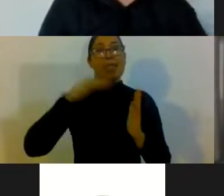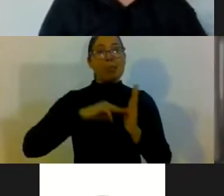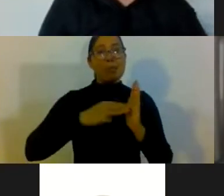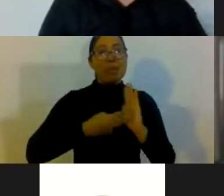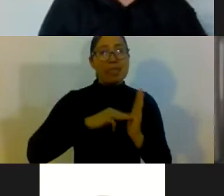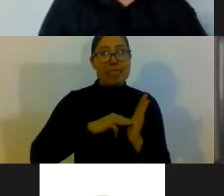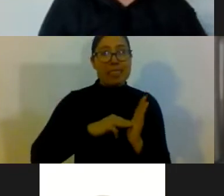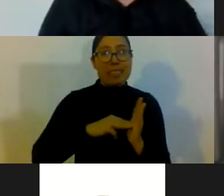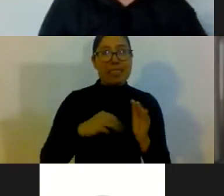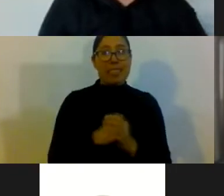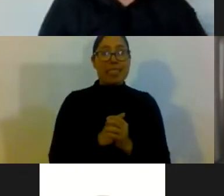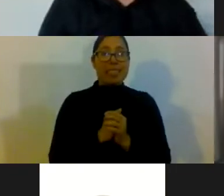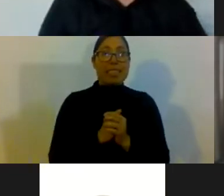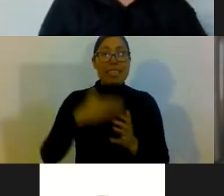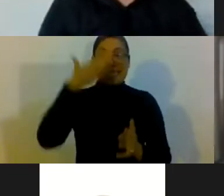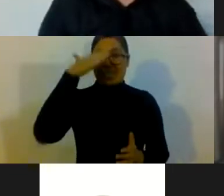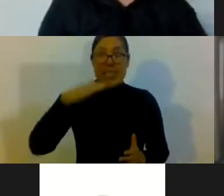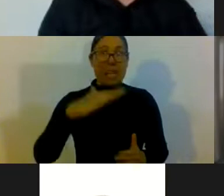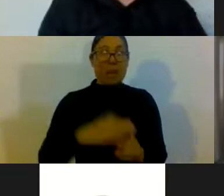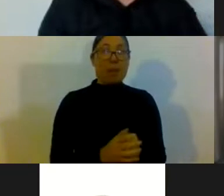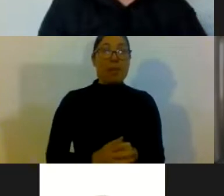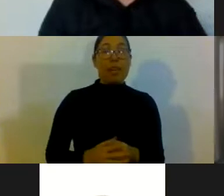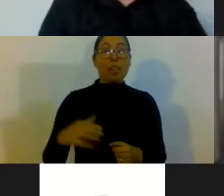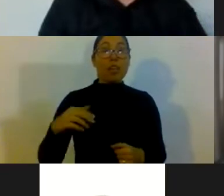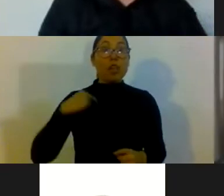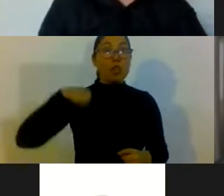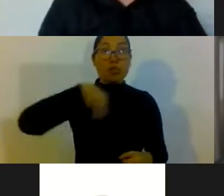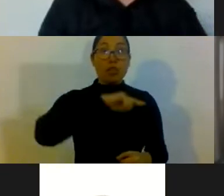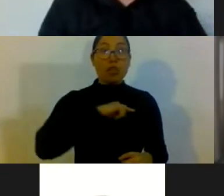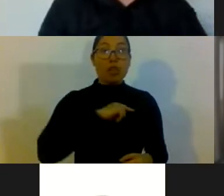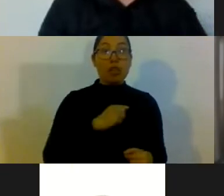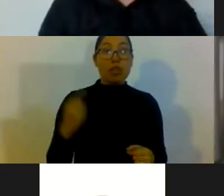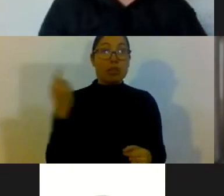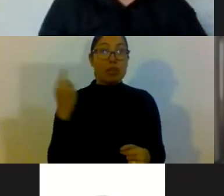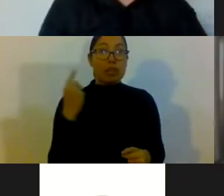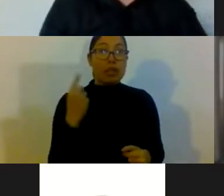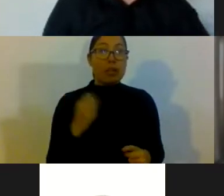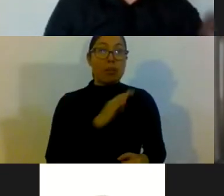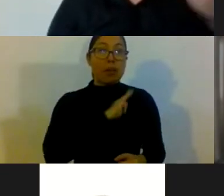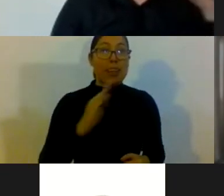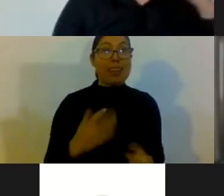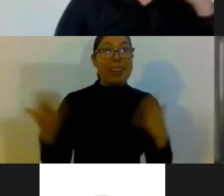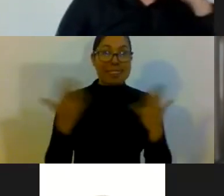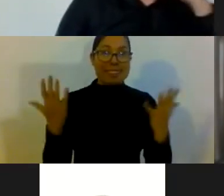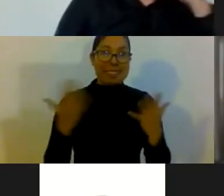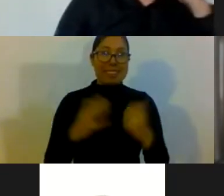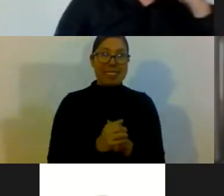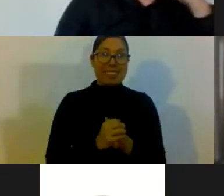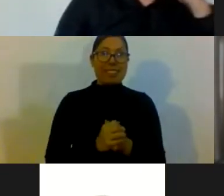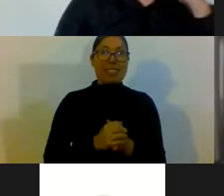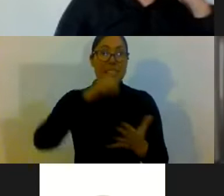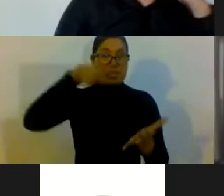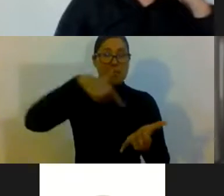aportar. Muchísimas gracias a todos y cada uno de ustedes. Hijo, está bien difícil. Un excelente día. Pero es que no soy Mario